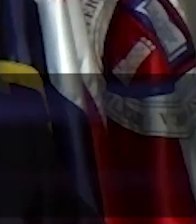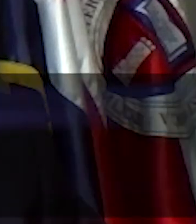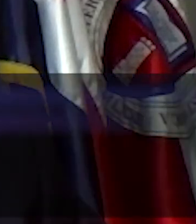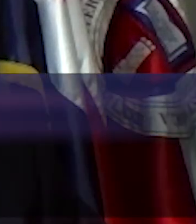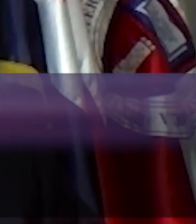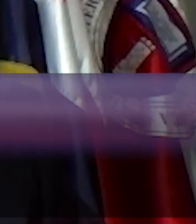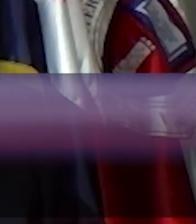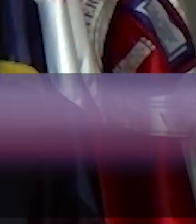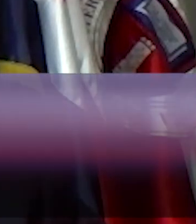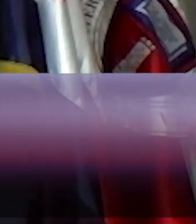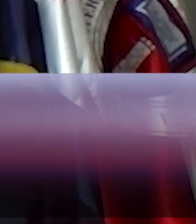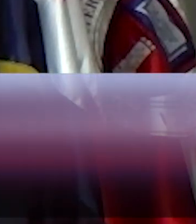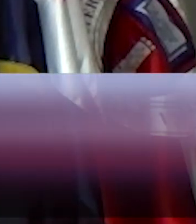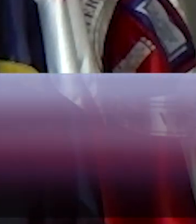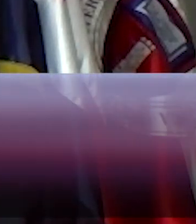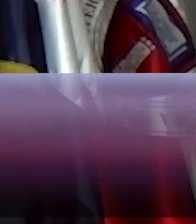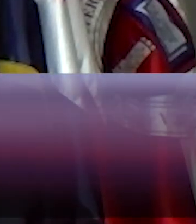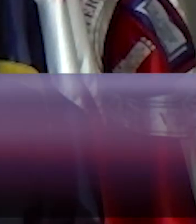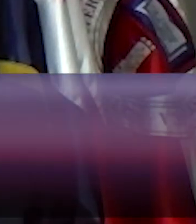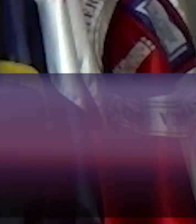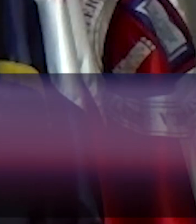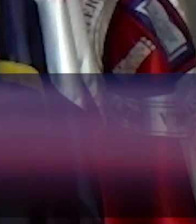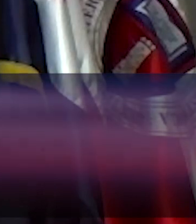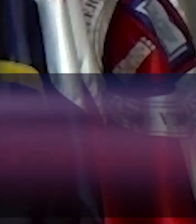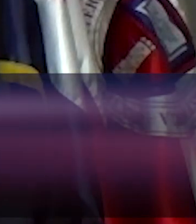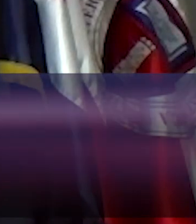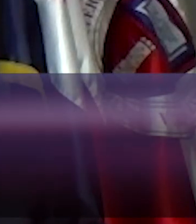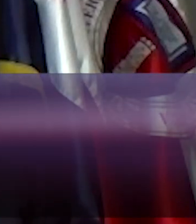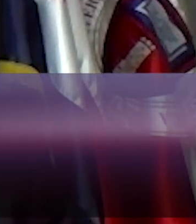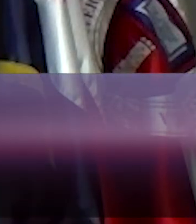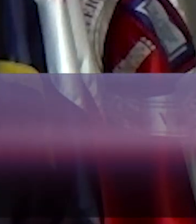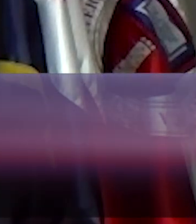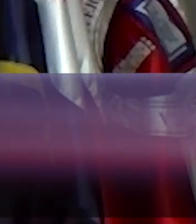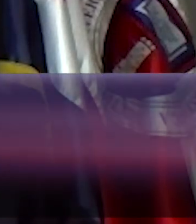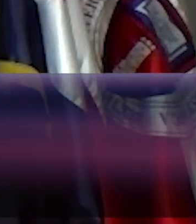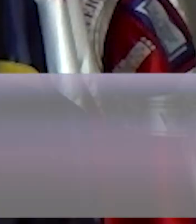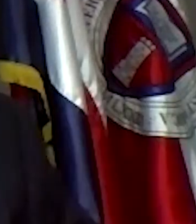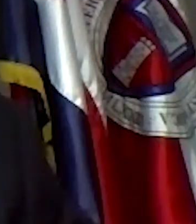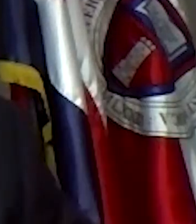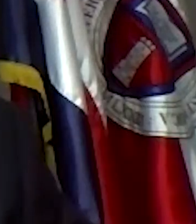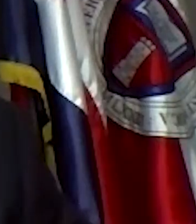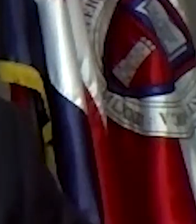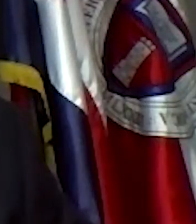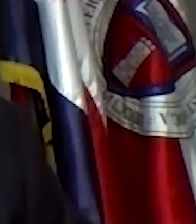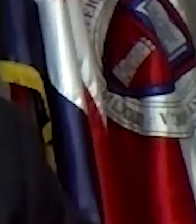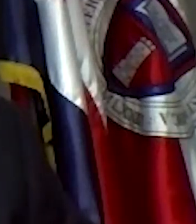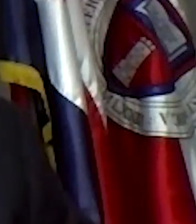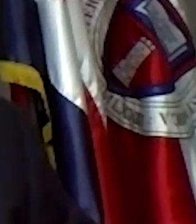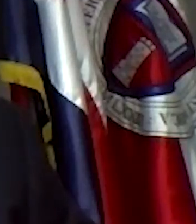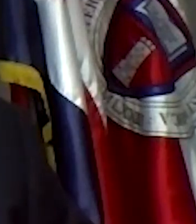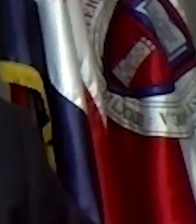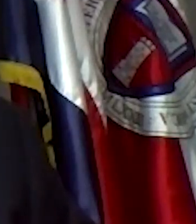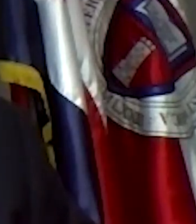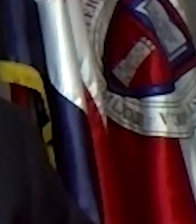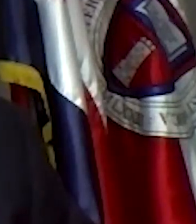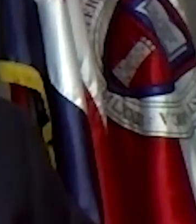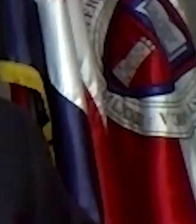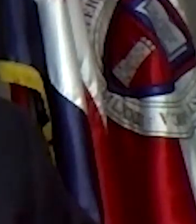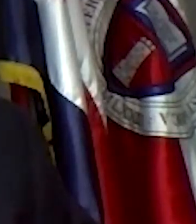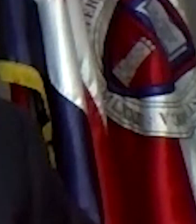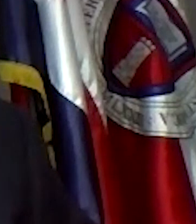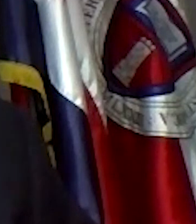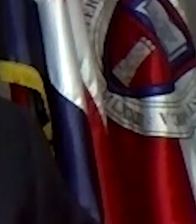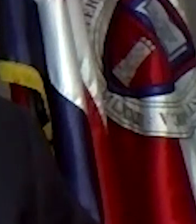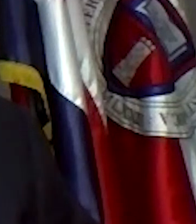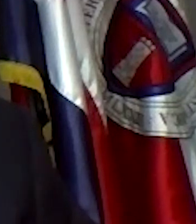que lograron invertir el 4%, hoy tienen economías intensivas en capital de alto valor